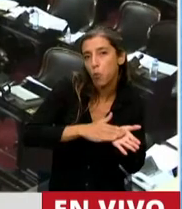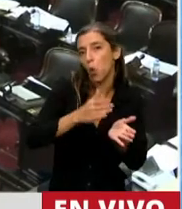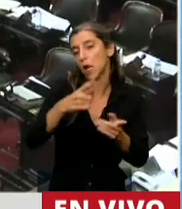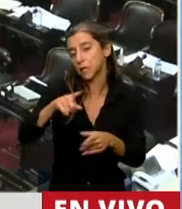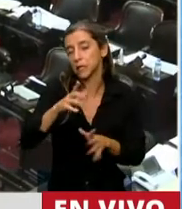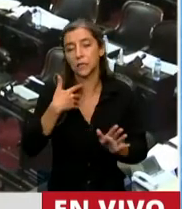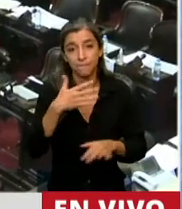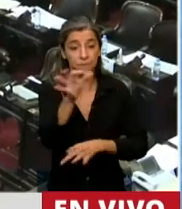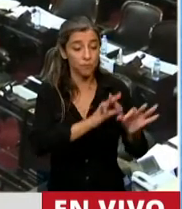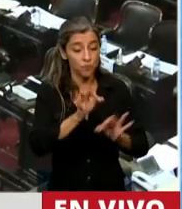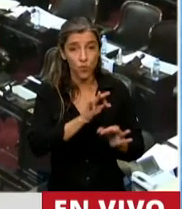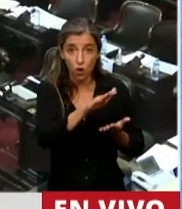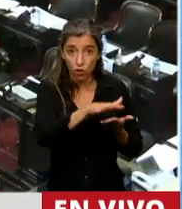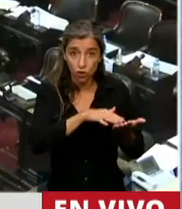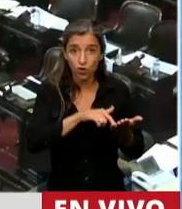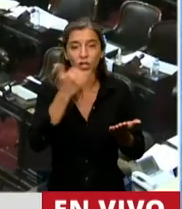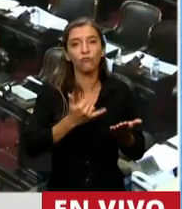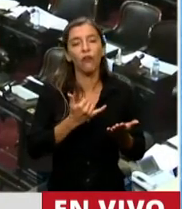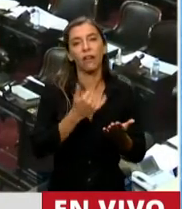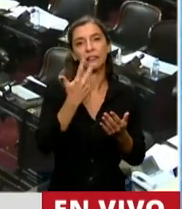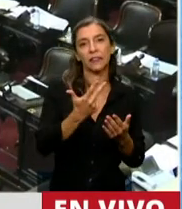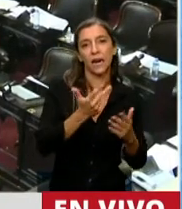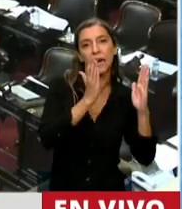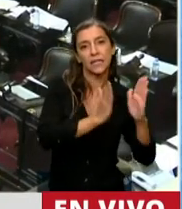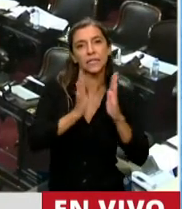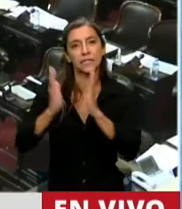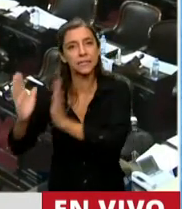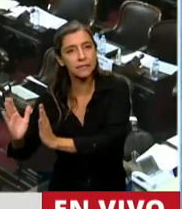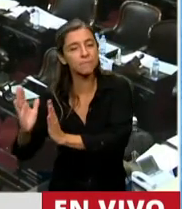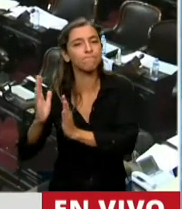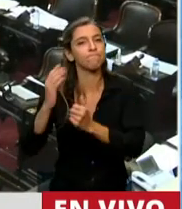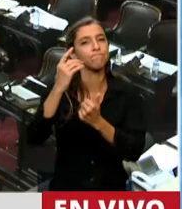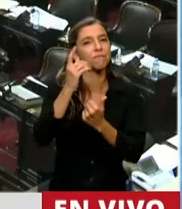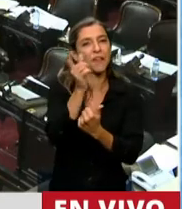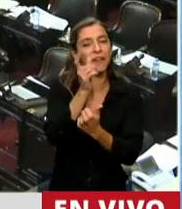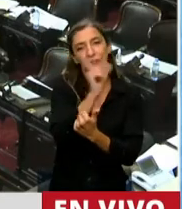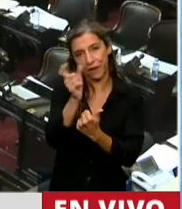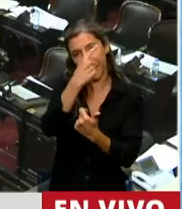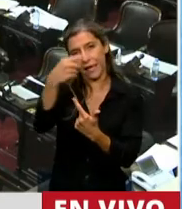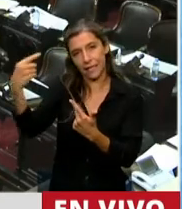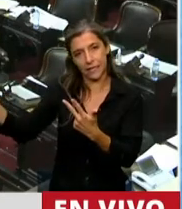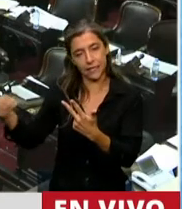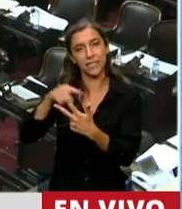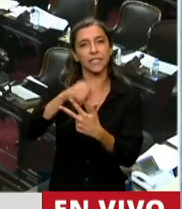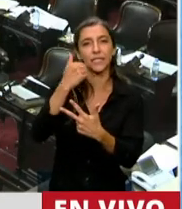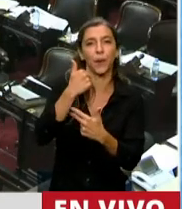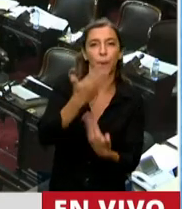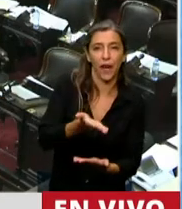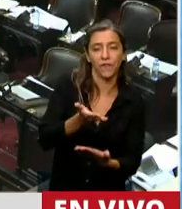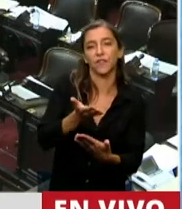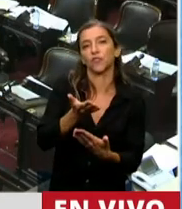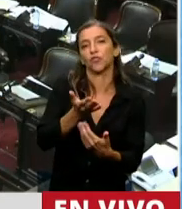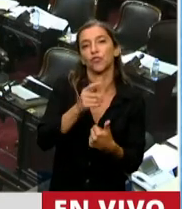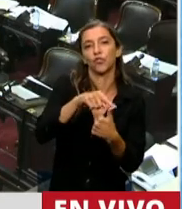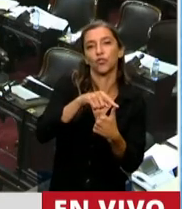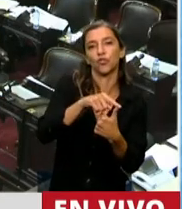Este proyecto tiene como tres bloques diferenciados, distintos tipos de beneficios que no son acumulables